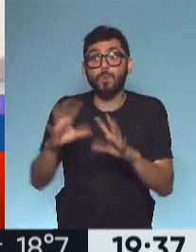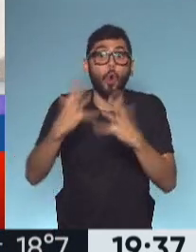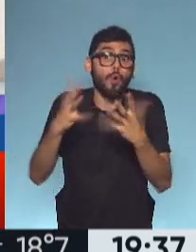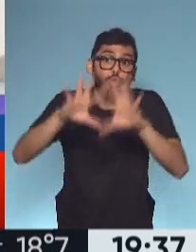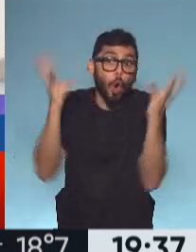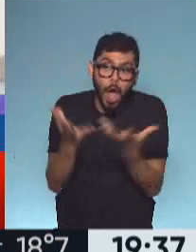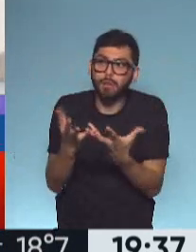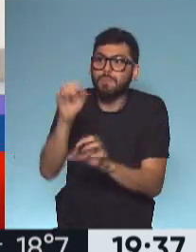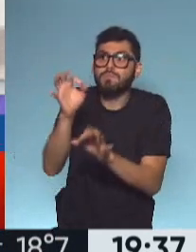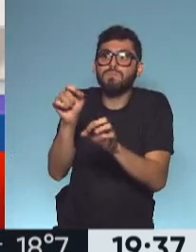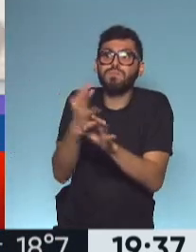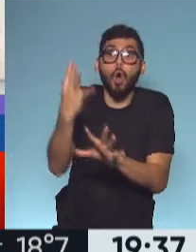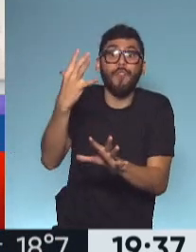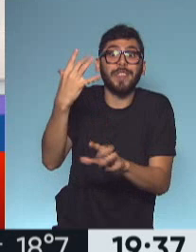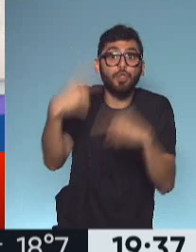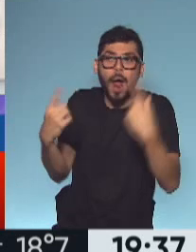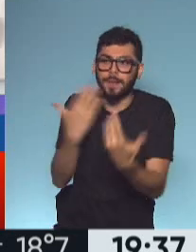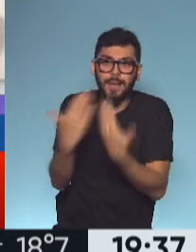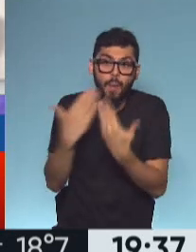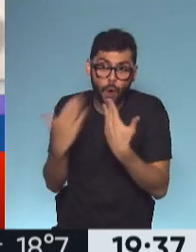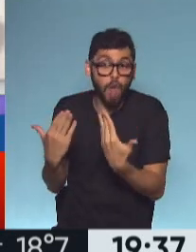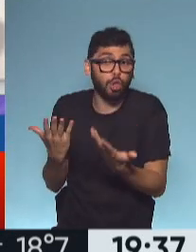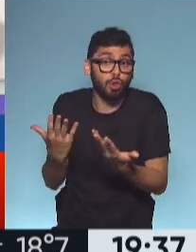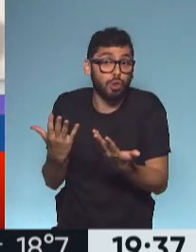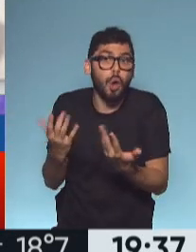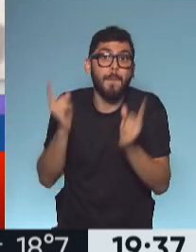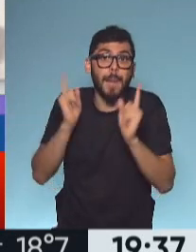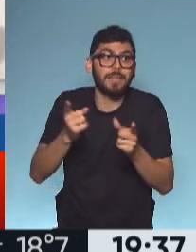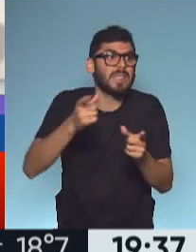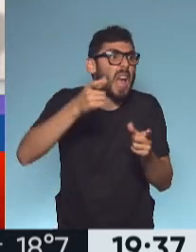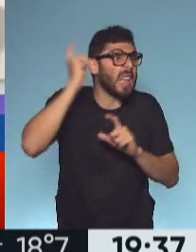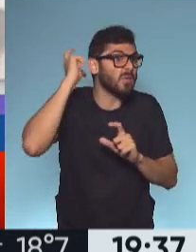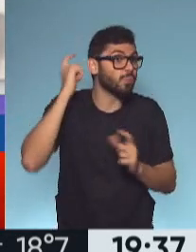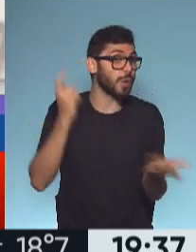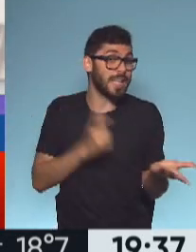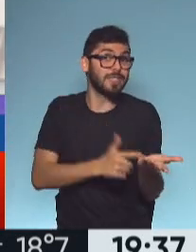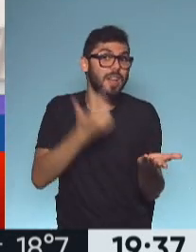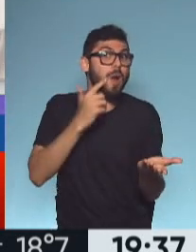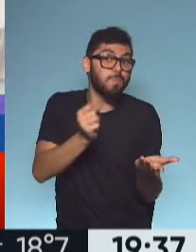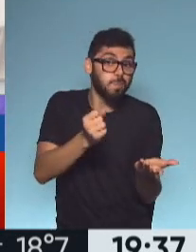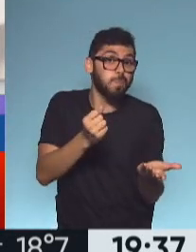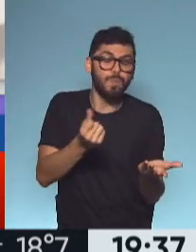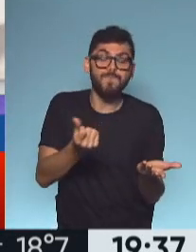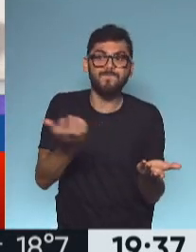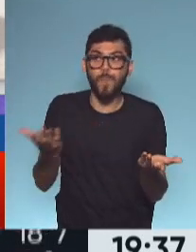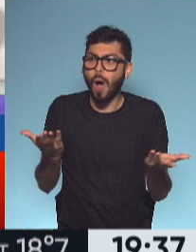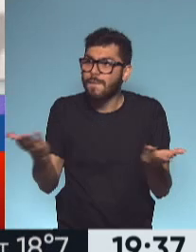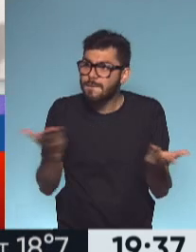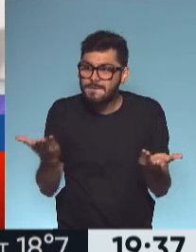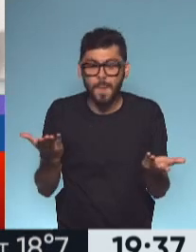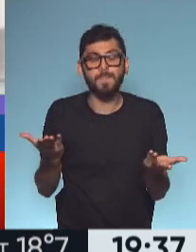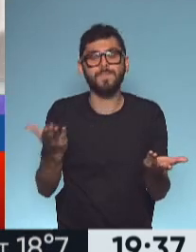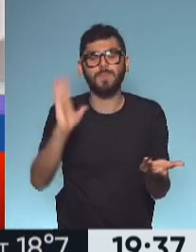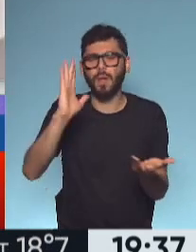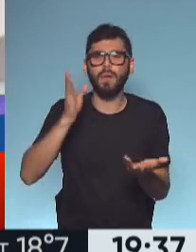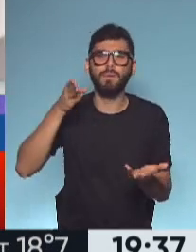y debate de los especialistas, pero poniendo también en valor la experiencia que transitamos. La presencialidad administrada no es nada